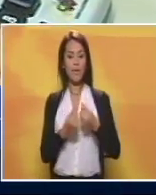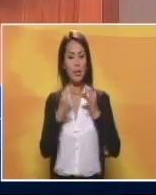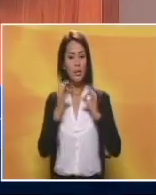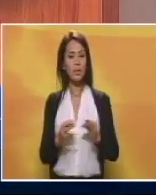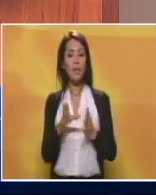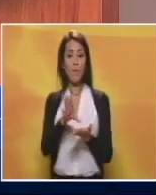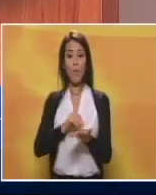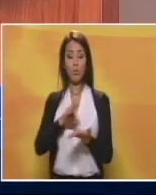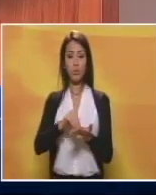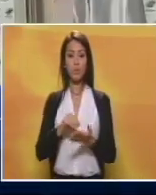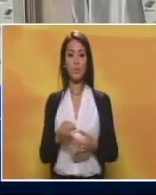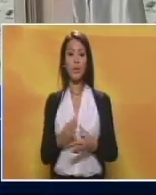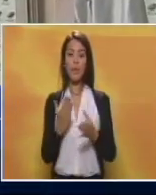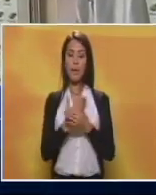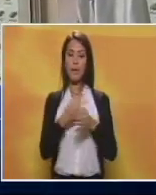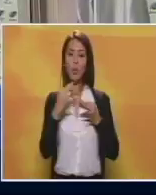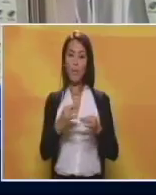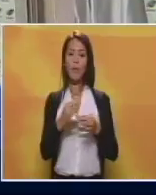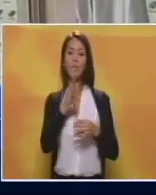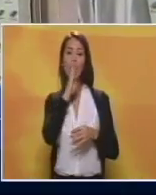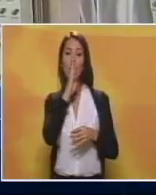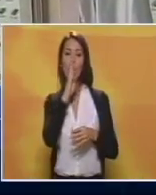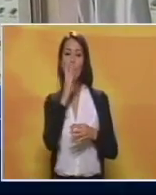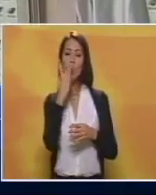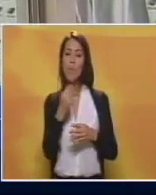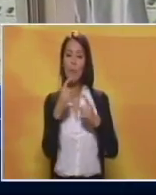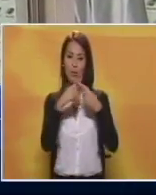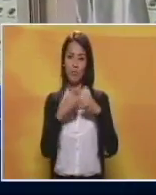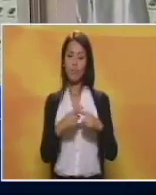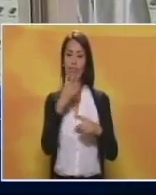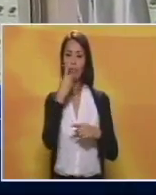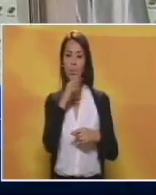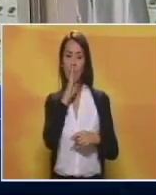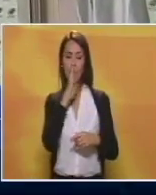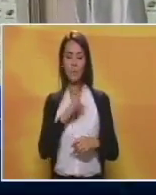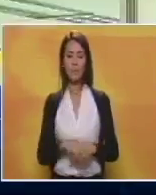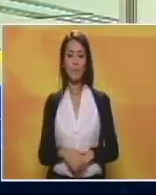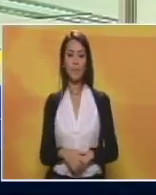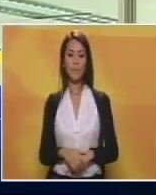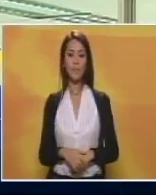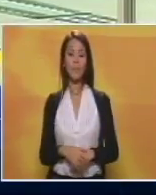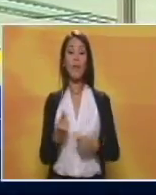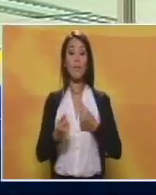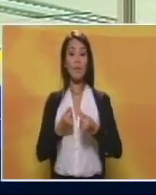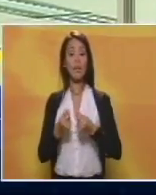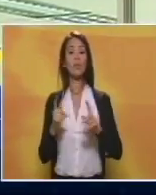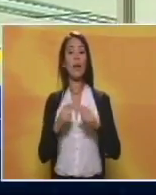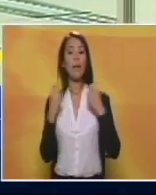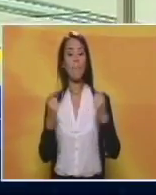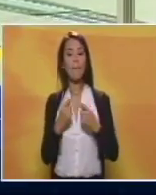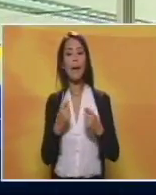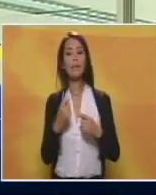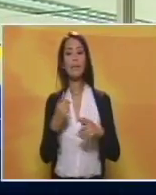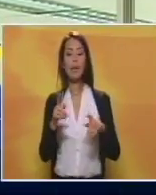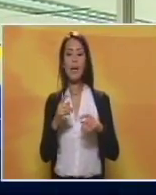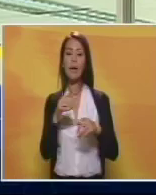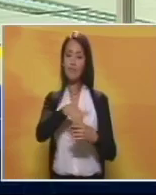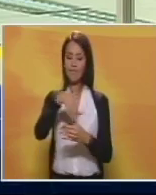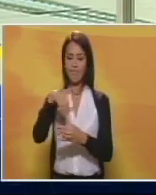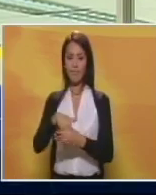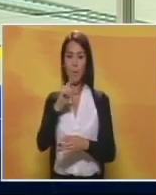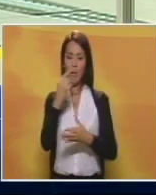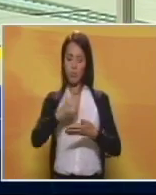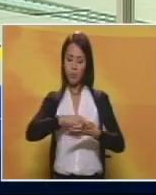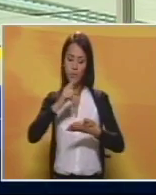y fotocopia del soporte de la cuenta bancaria a ser utilizada para el manejo de los fondos del financiamiento de la campaña electoral, indicando